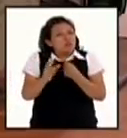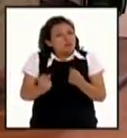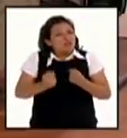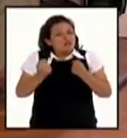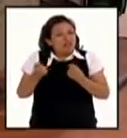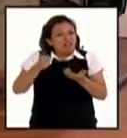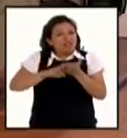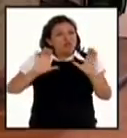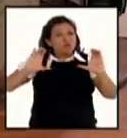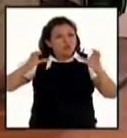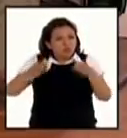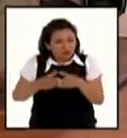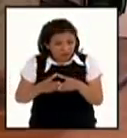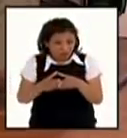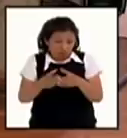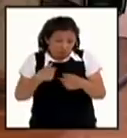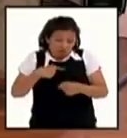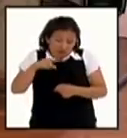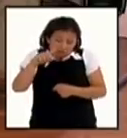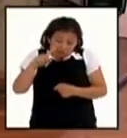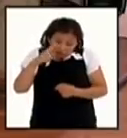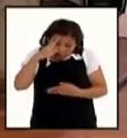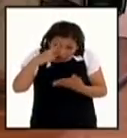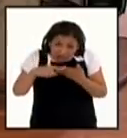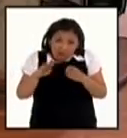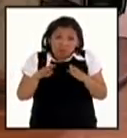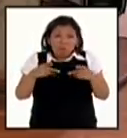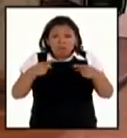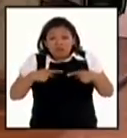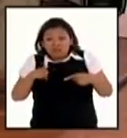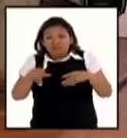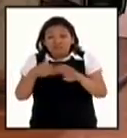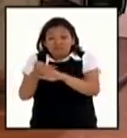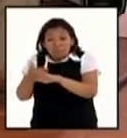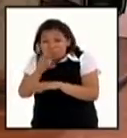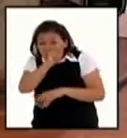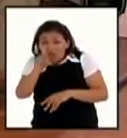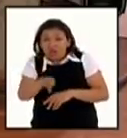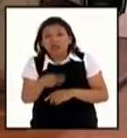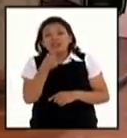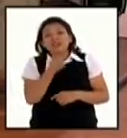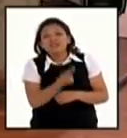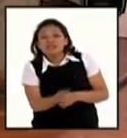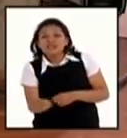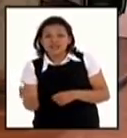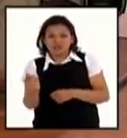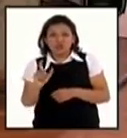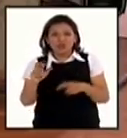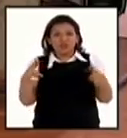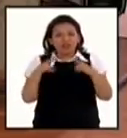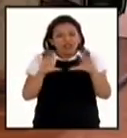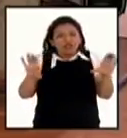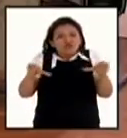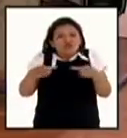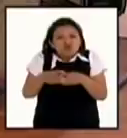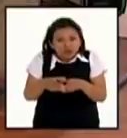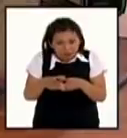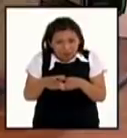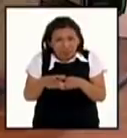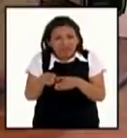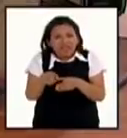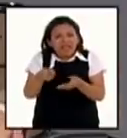en las comunidades. Y creo que los más perjudicados son los niños de las minorías religiosas, que se ven de